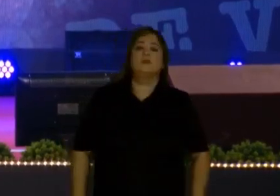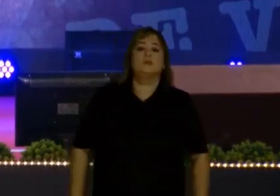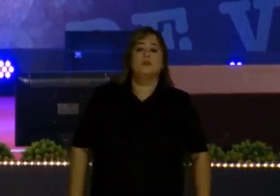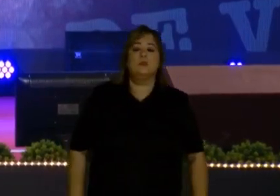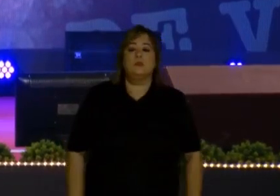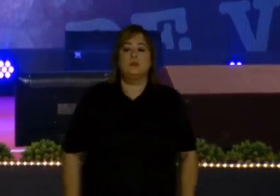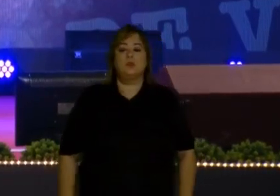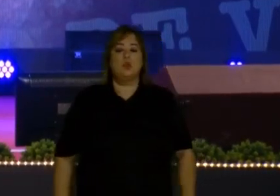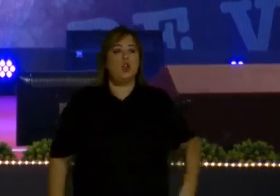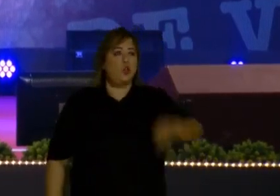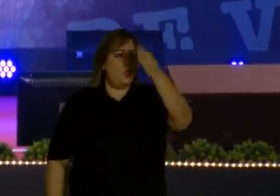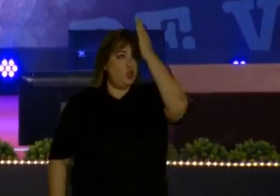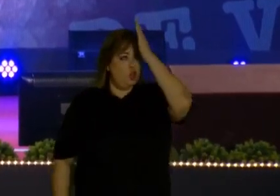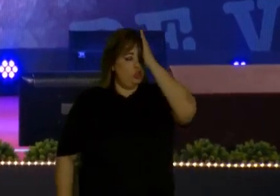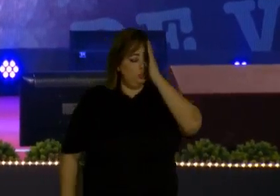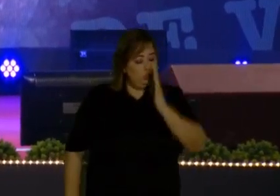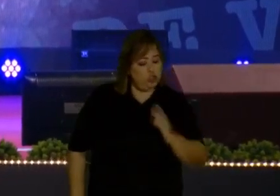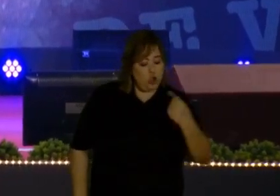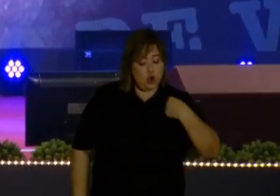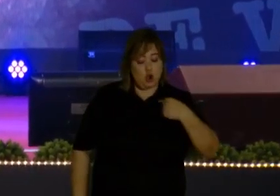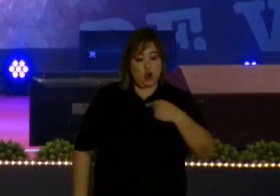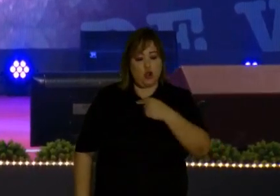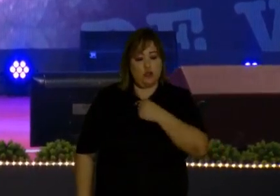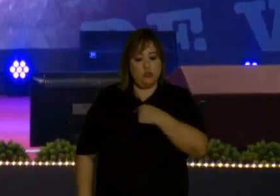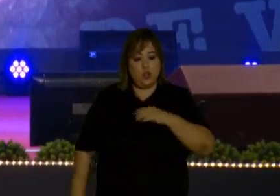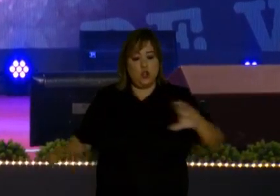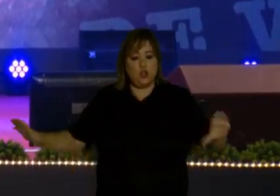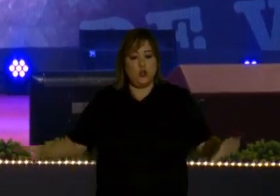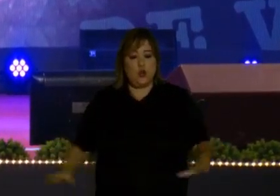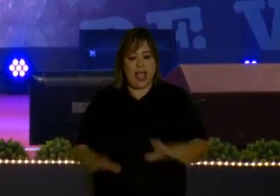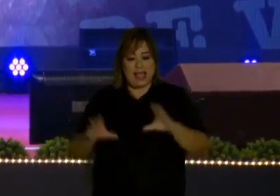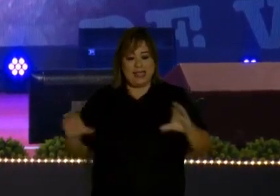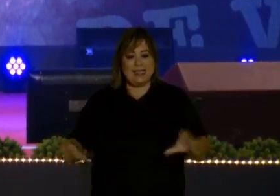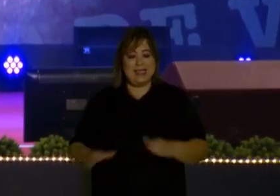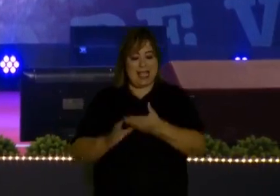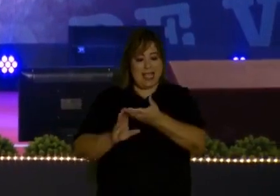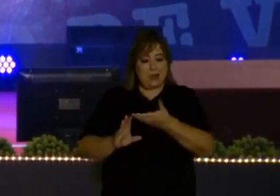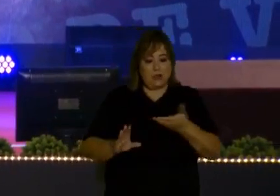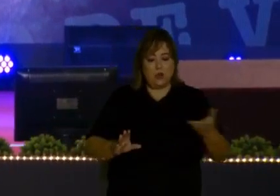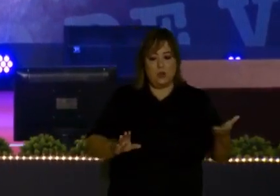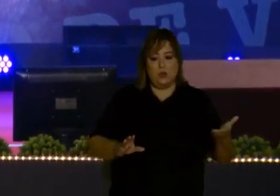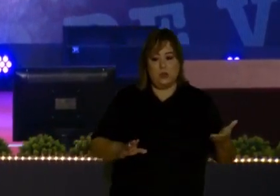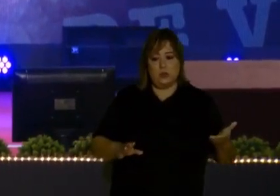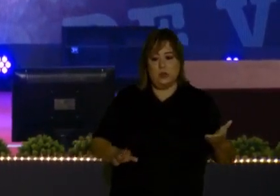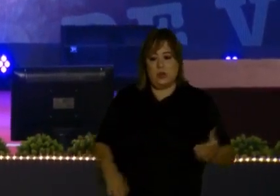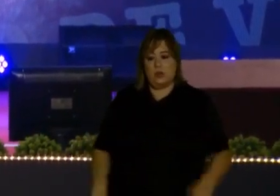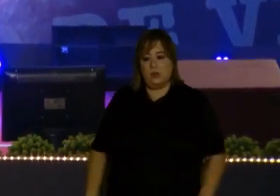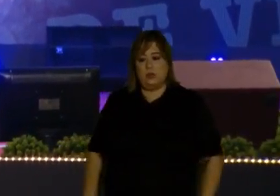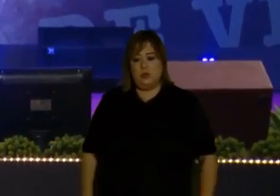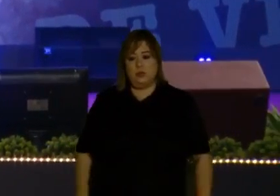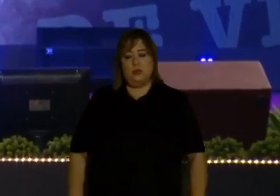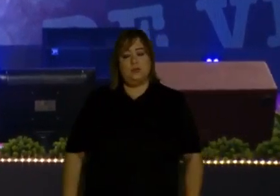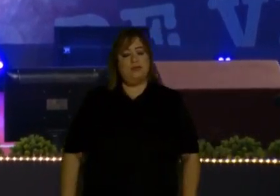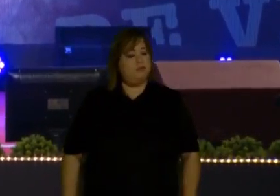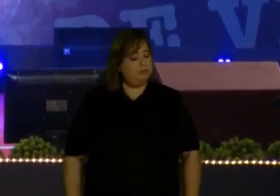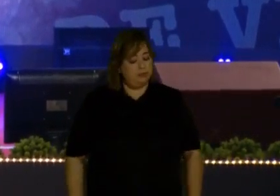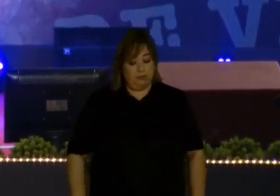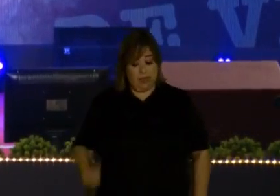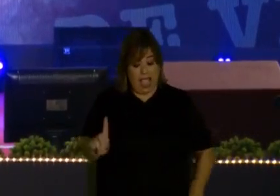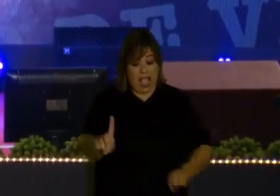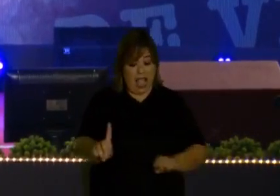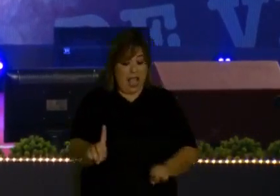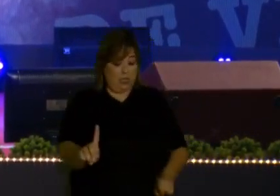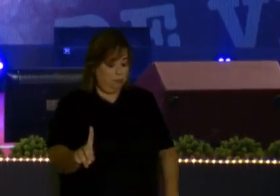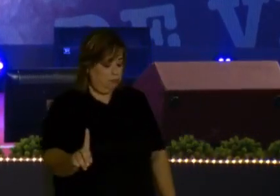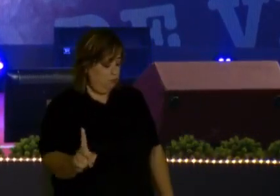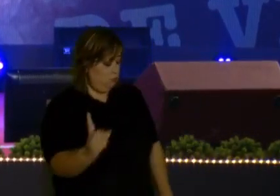En Dios haremos proezas. Mira lo que dice: ¿eres tú el que había de